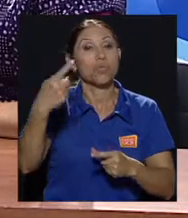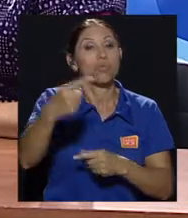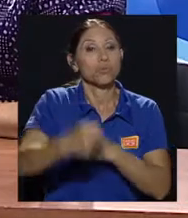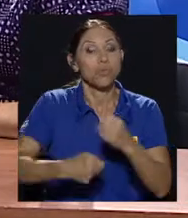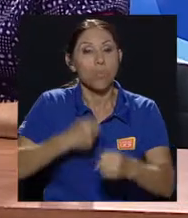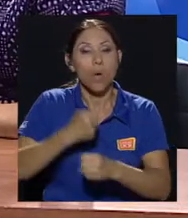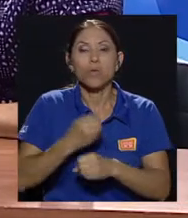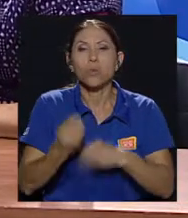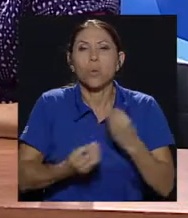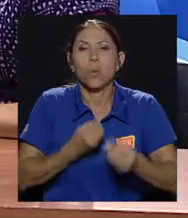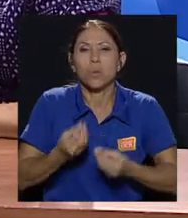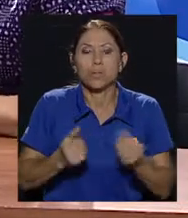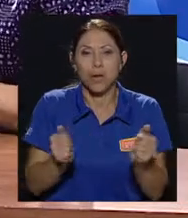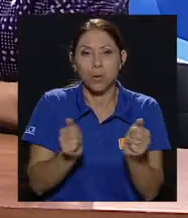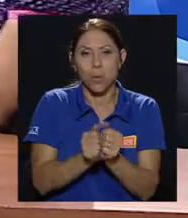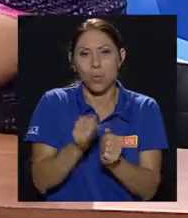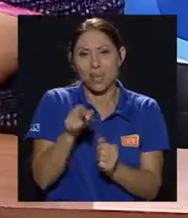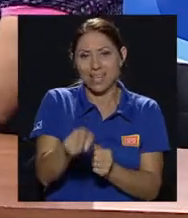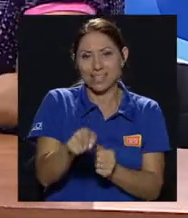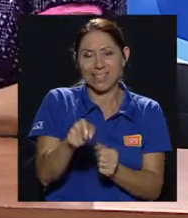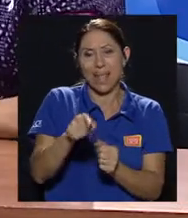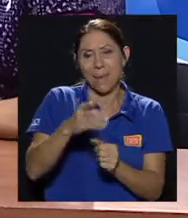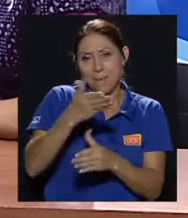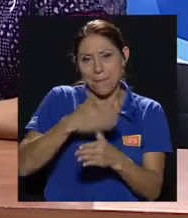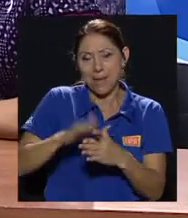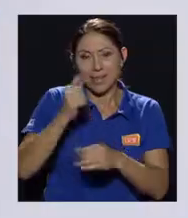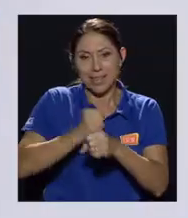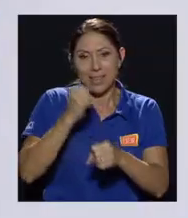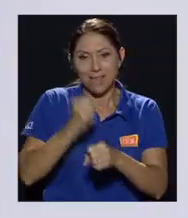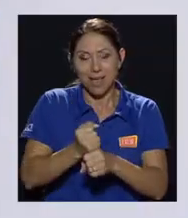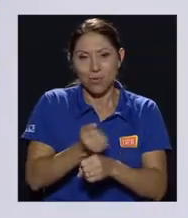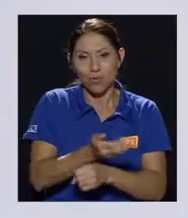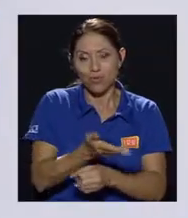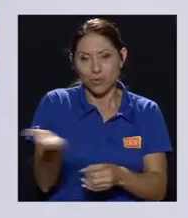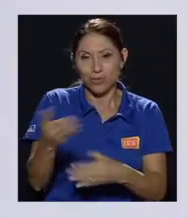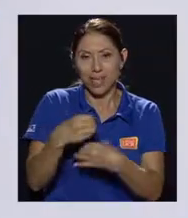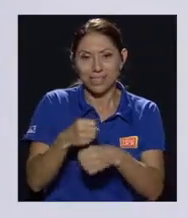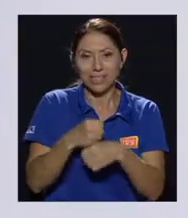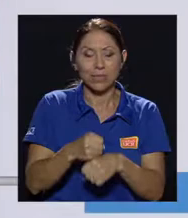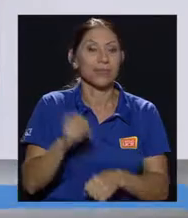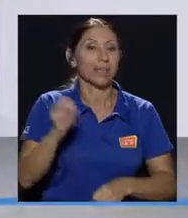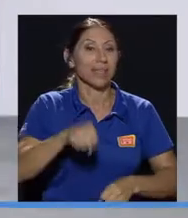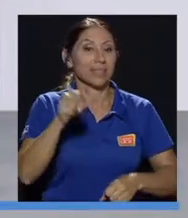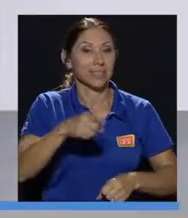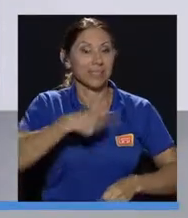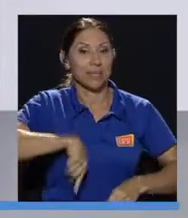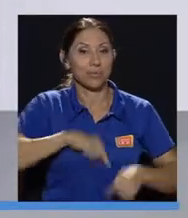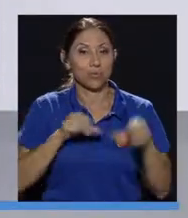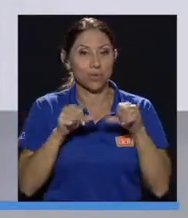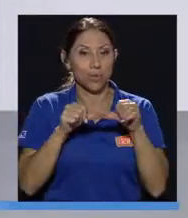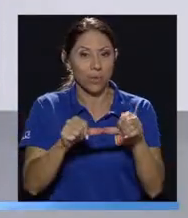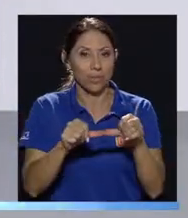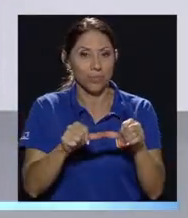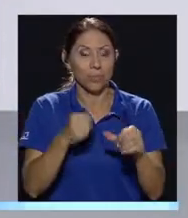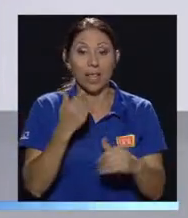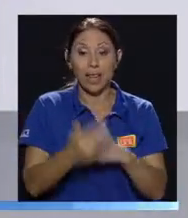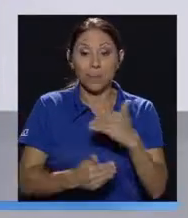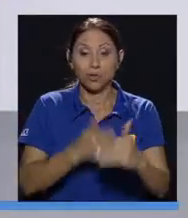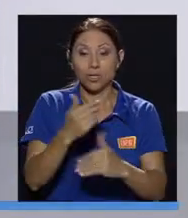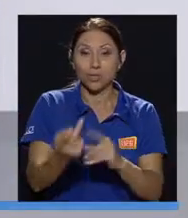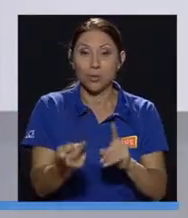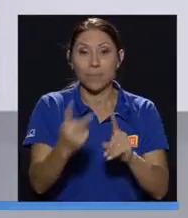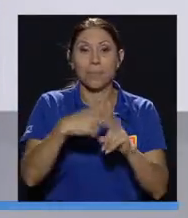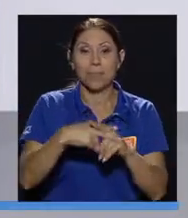va entonces con esta otra parte del trabajo que ustedes están así preparando. Así es, estamos continuando y el proceso de implementación